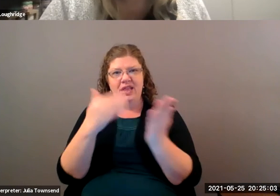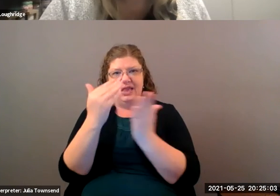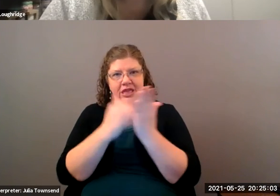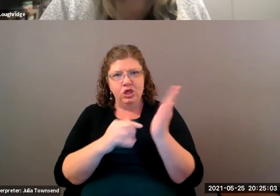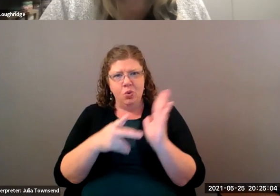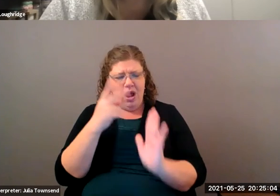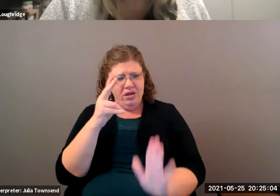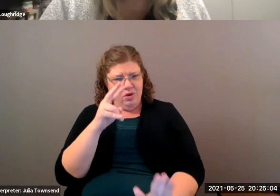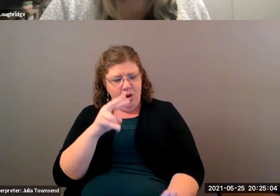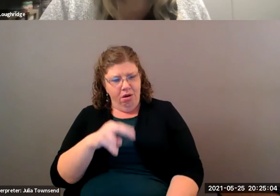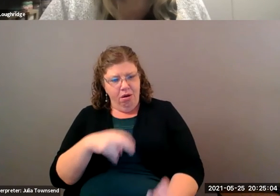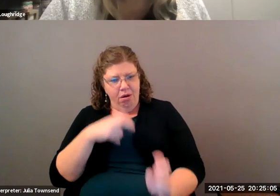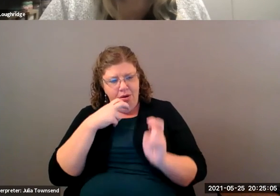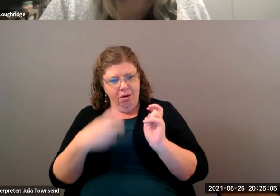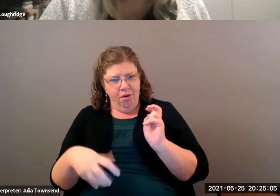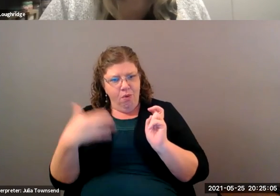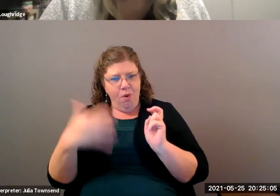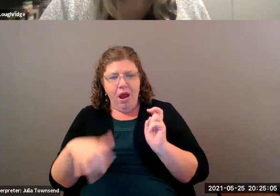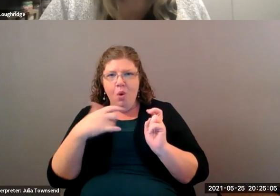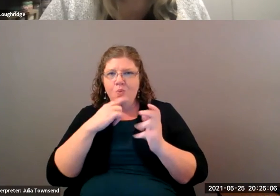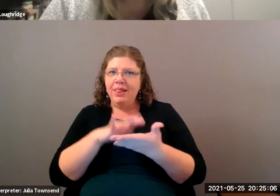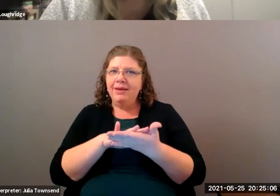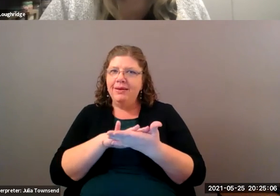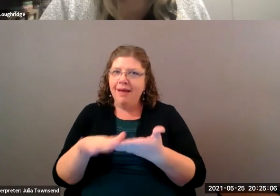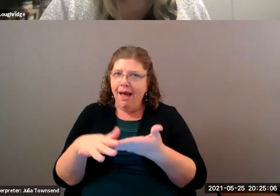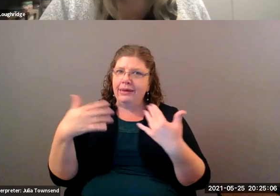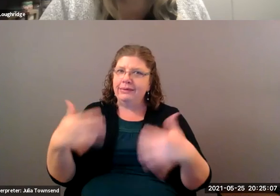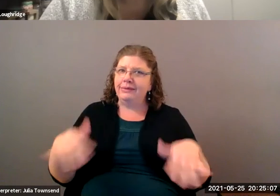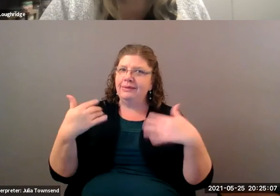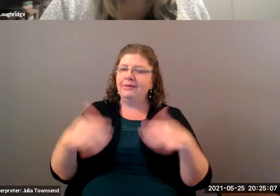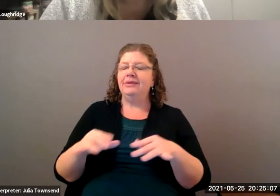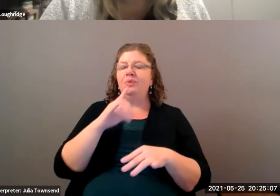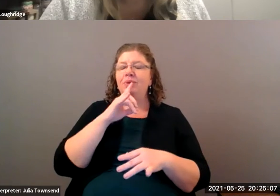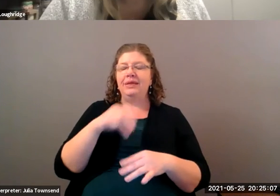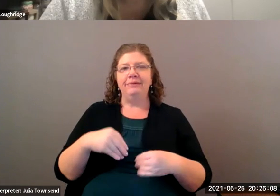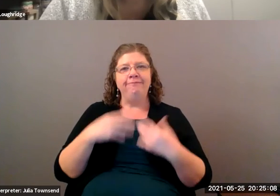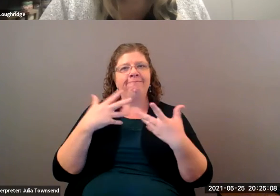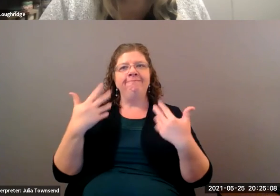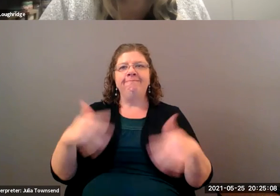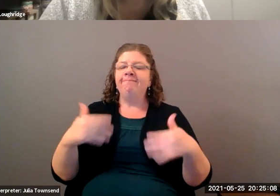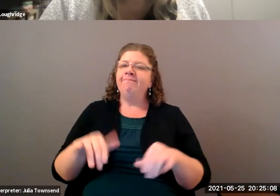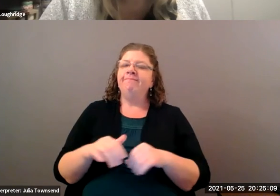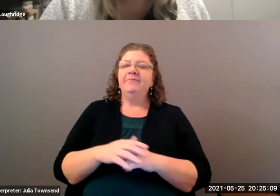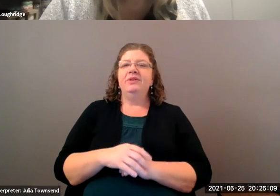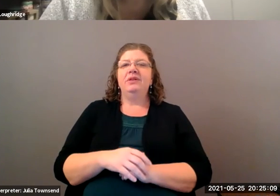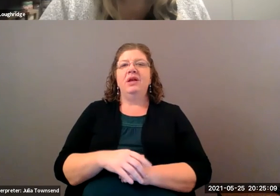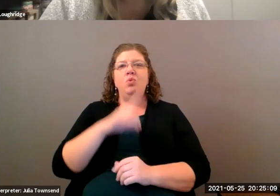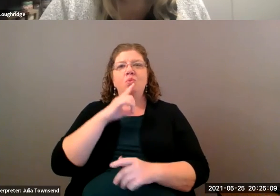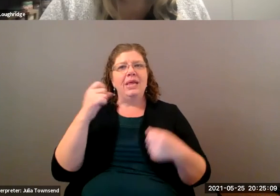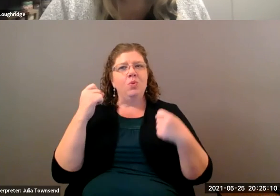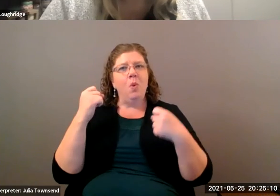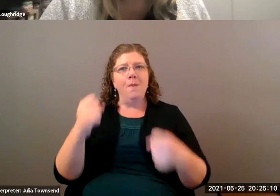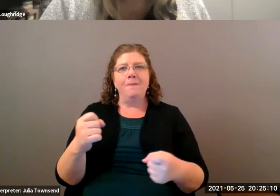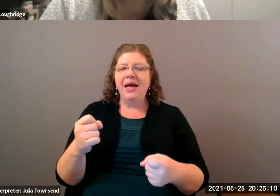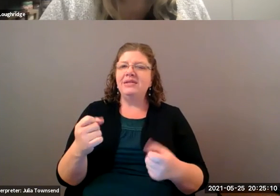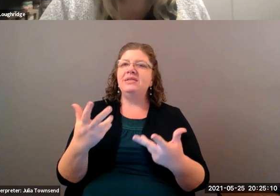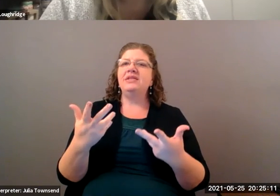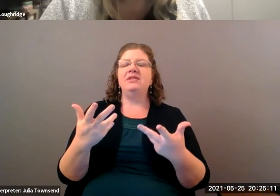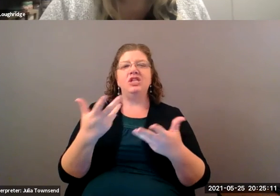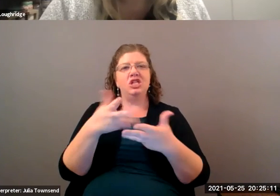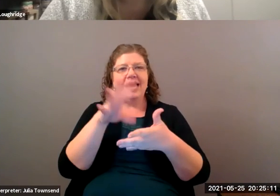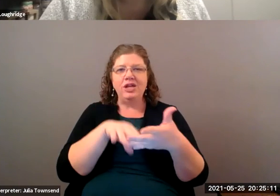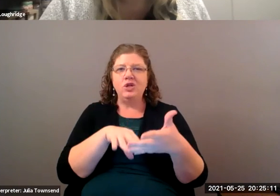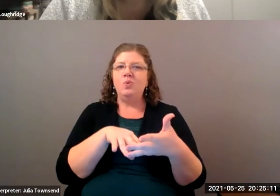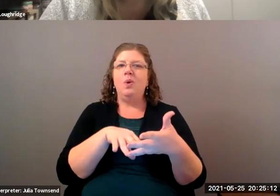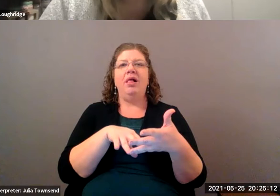leer aquí la lista dos veces y dije, wow, pues está muy bien. Y como dije anteriormente, pues es